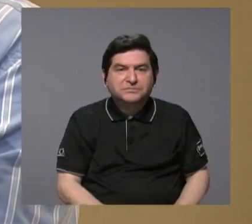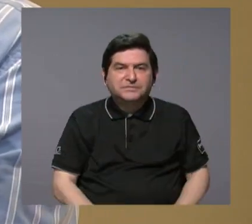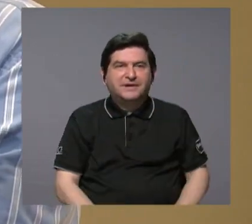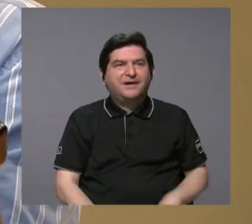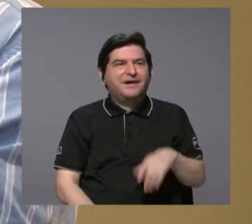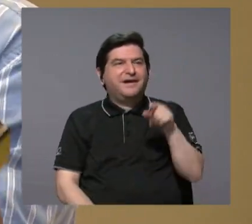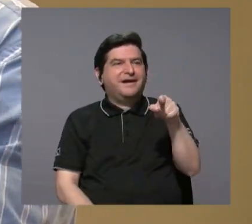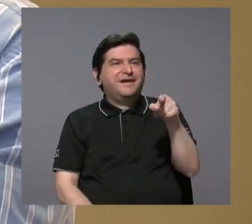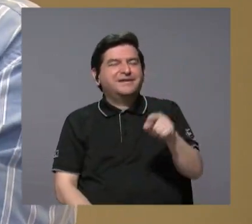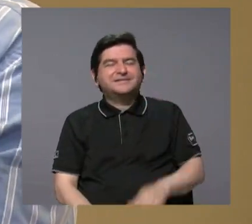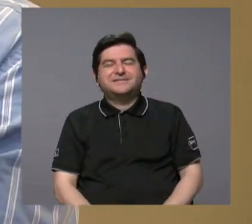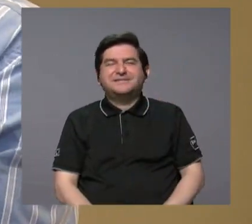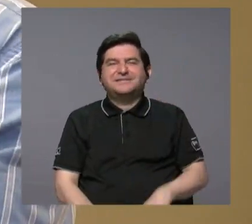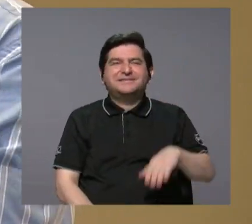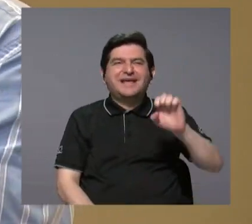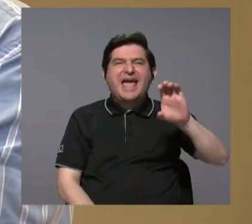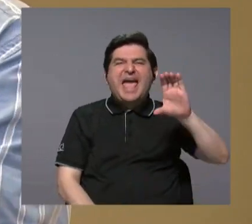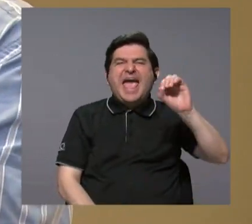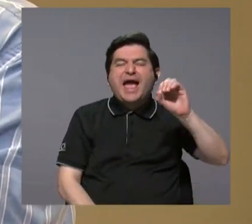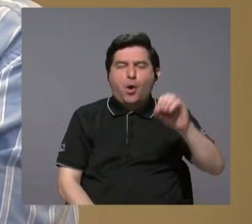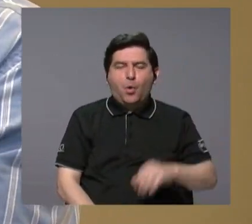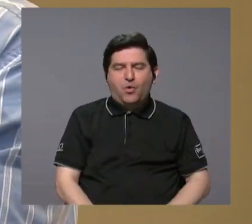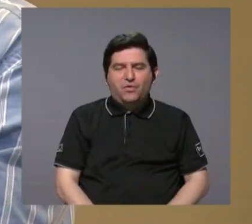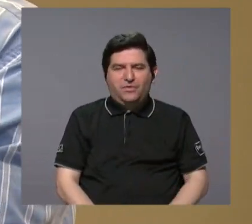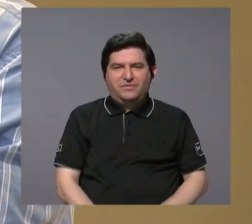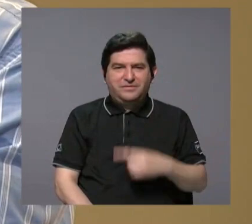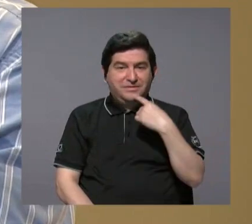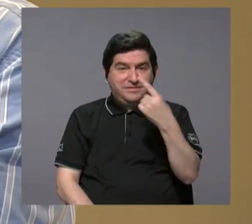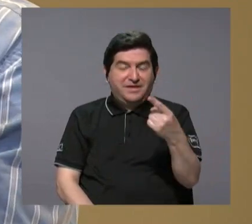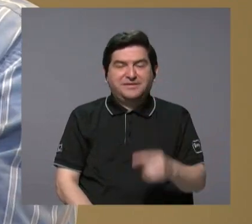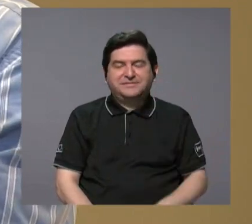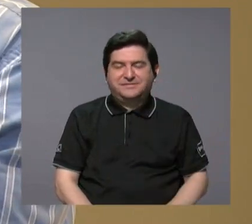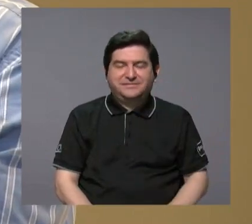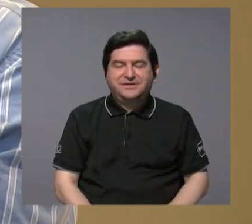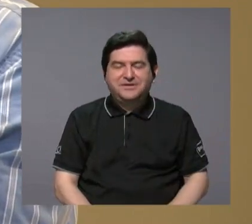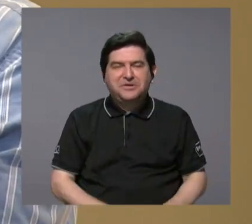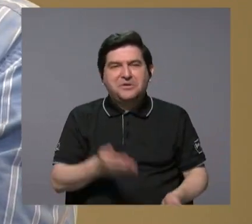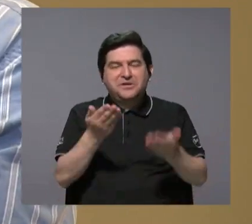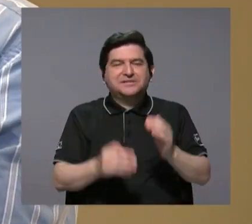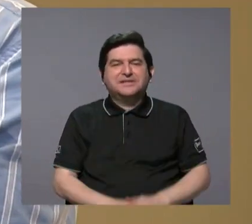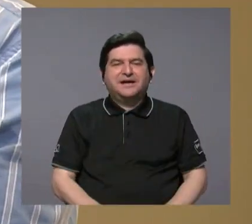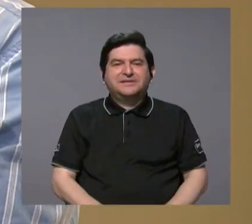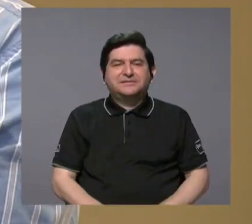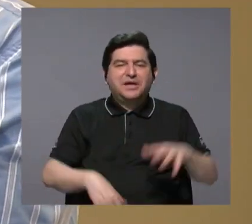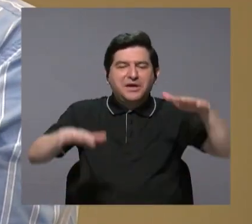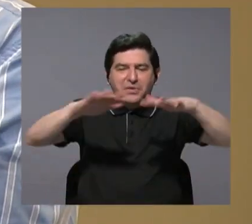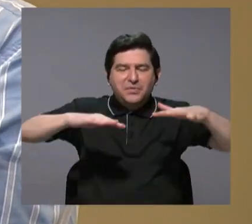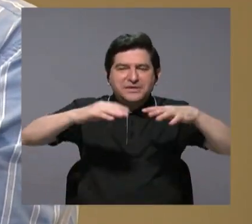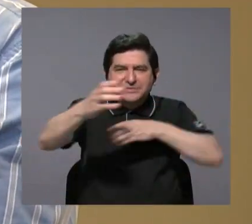cuarto de eco, para decirlo en español, del inglés echo chamber, cómo